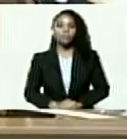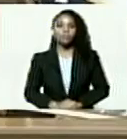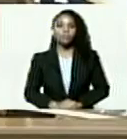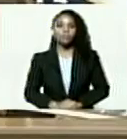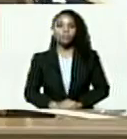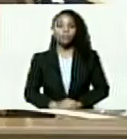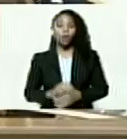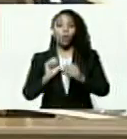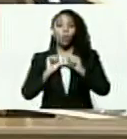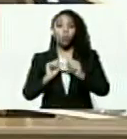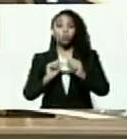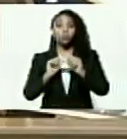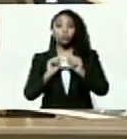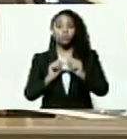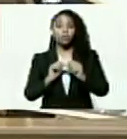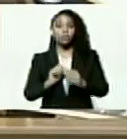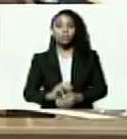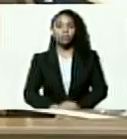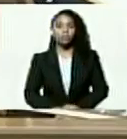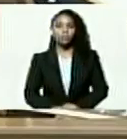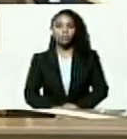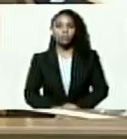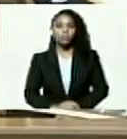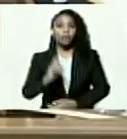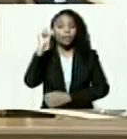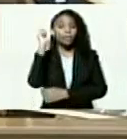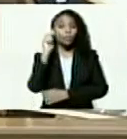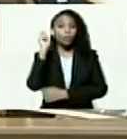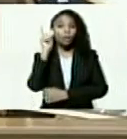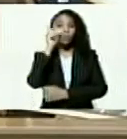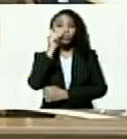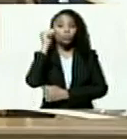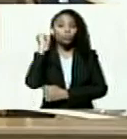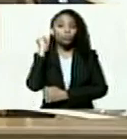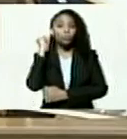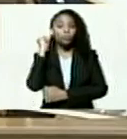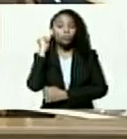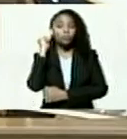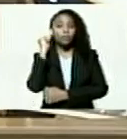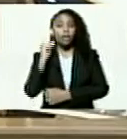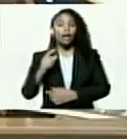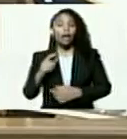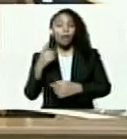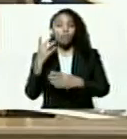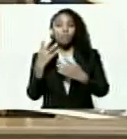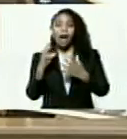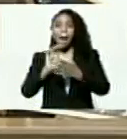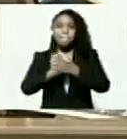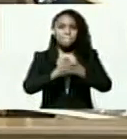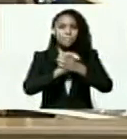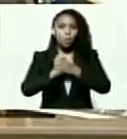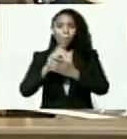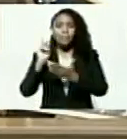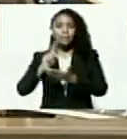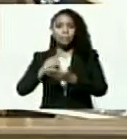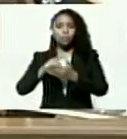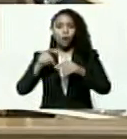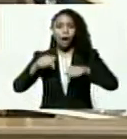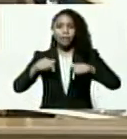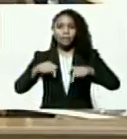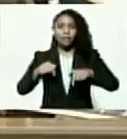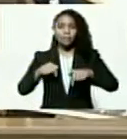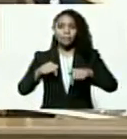Se sigue desarrollando. Diputadas y diputados, estimados amigos presentes, a